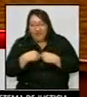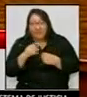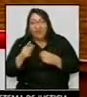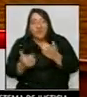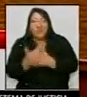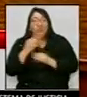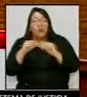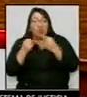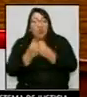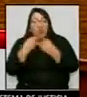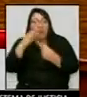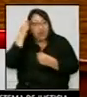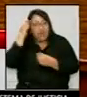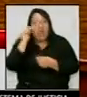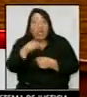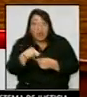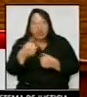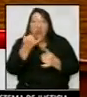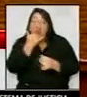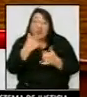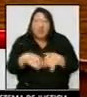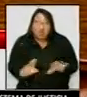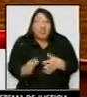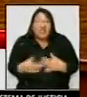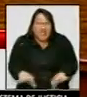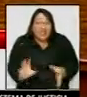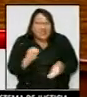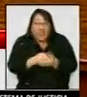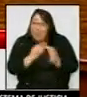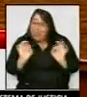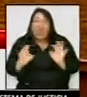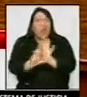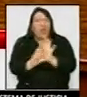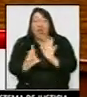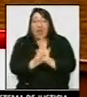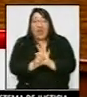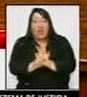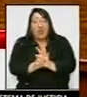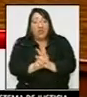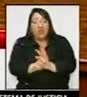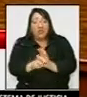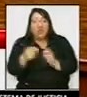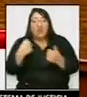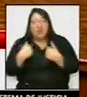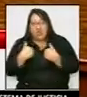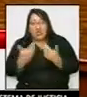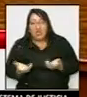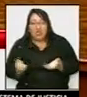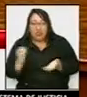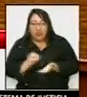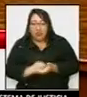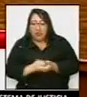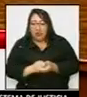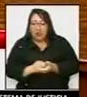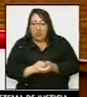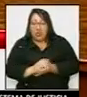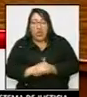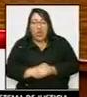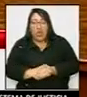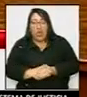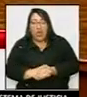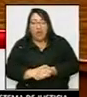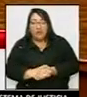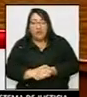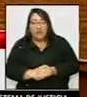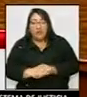nuevas bancadas. Y eso es lo que ha ocurrido, es absolutamente legal. Debe instalarse o reconocer las bancadas